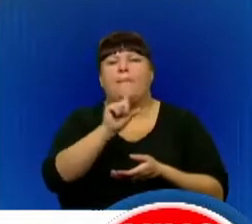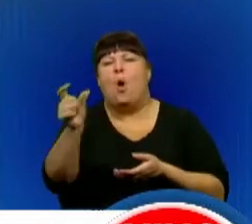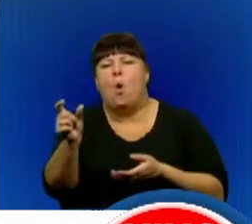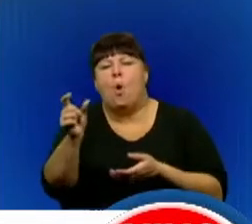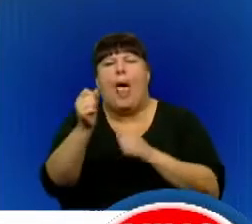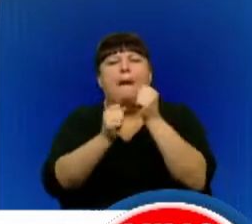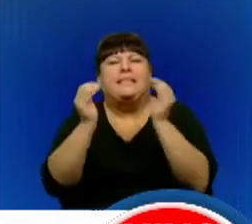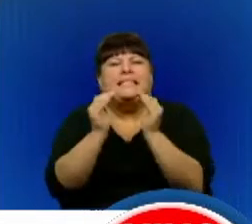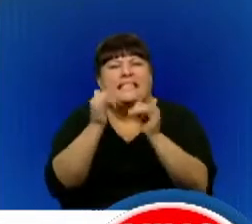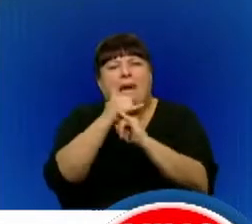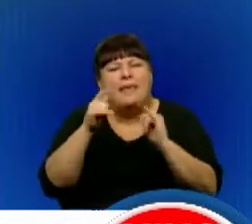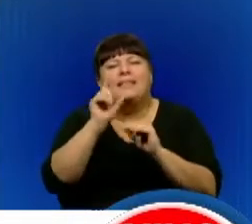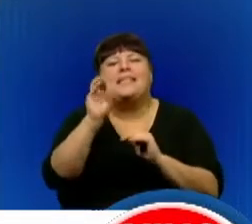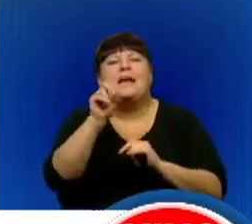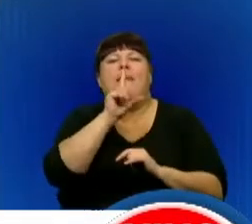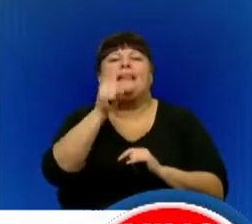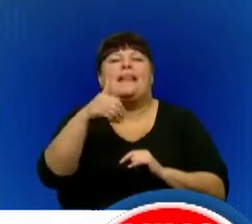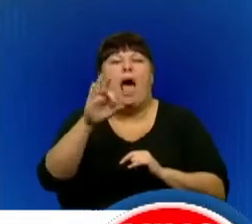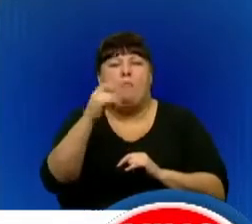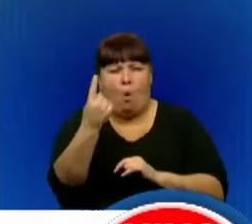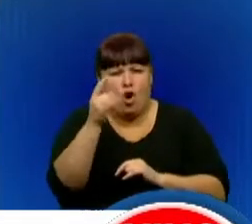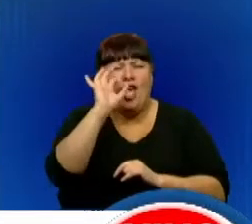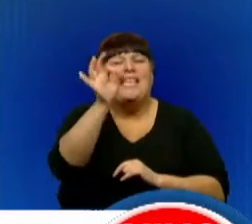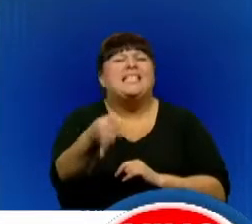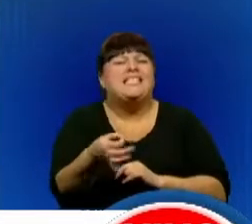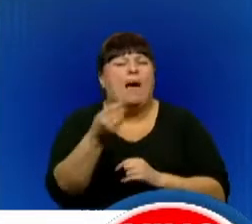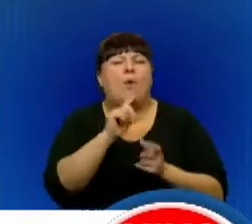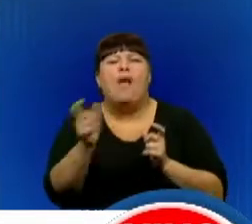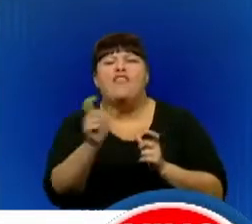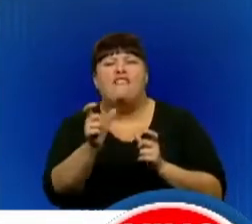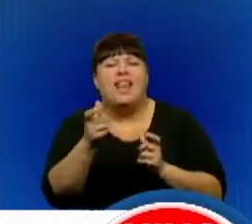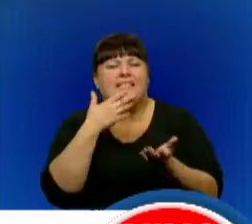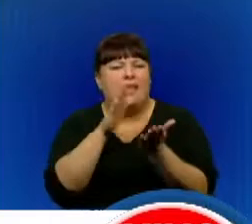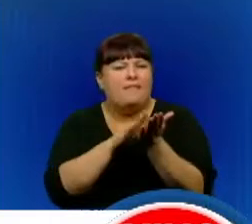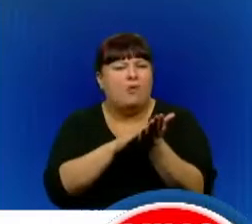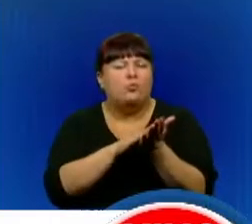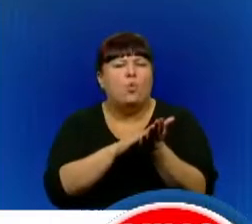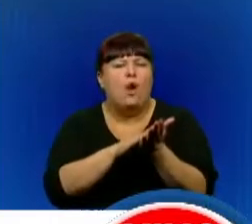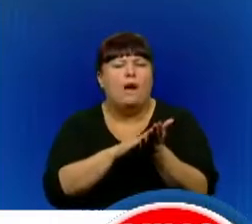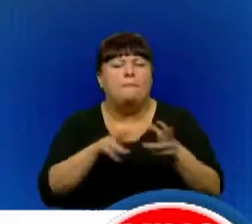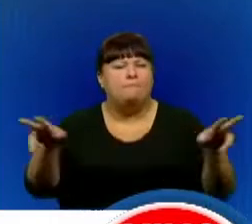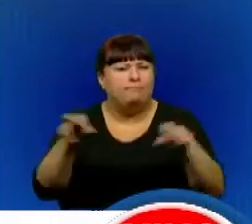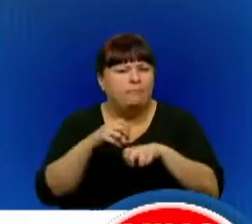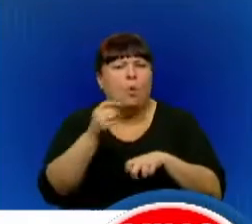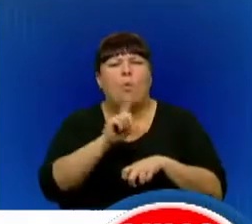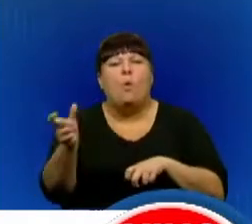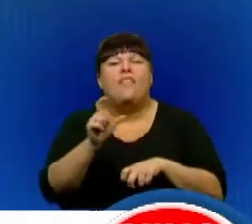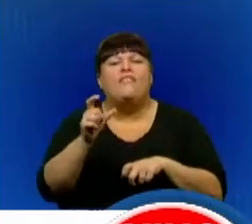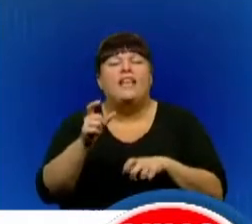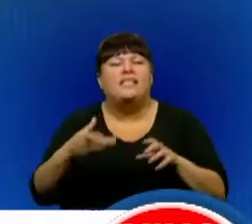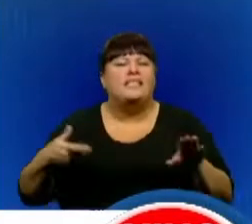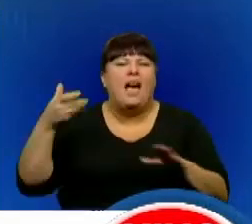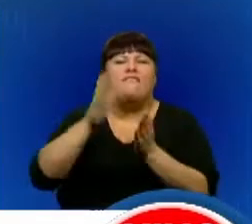una mediana empresa tramo 1, ¿sabe con qué margen de facturación, con qué margen de utilidad